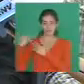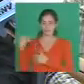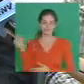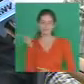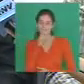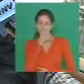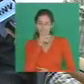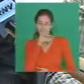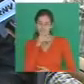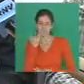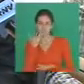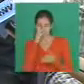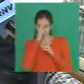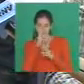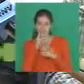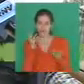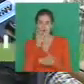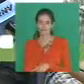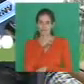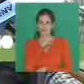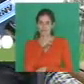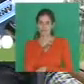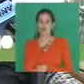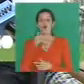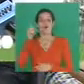habían sido reconocidos y que